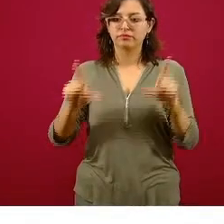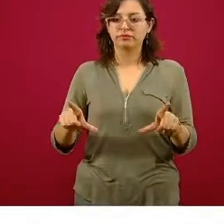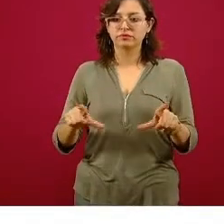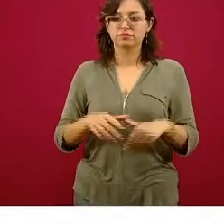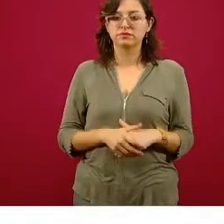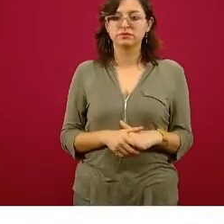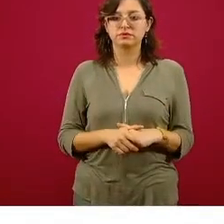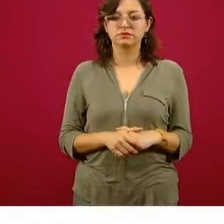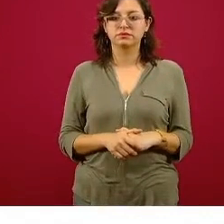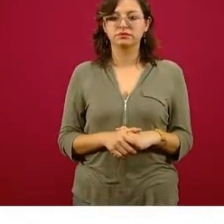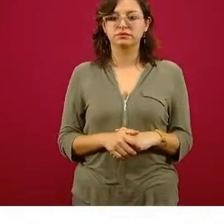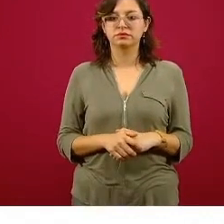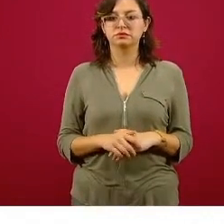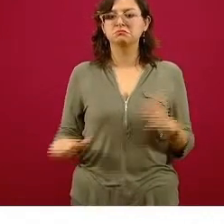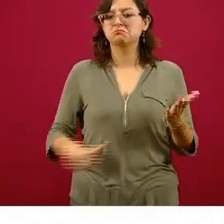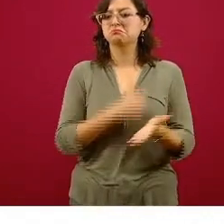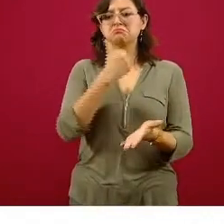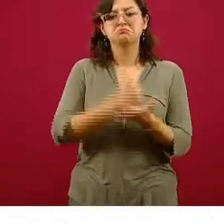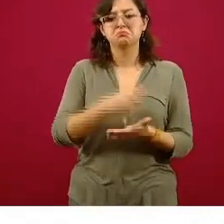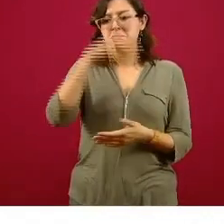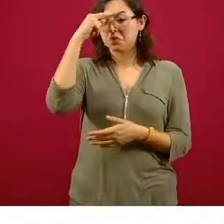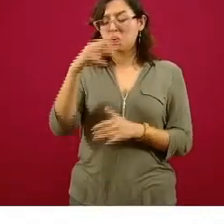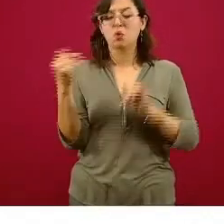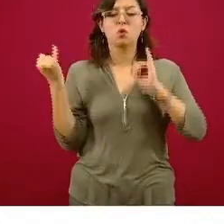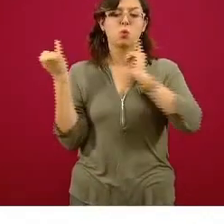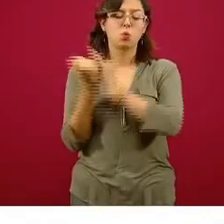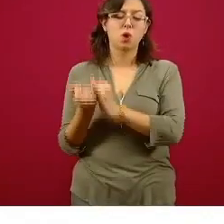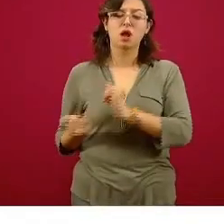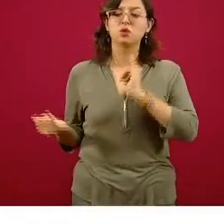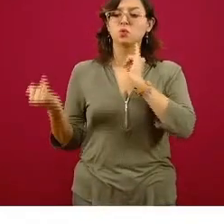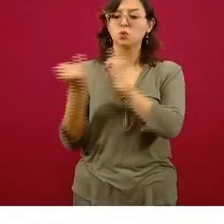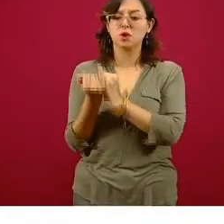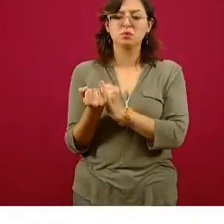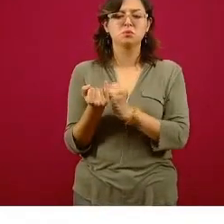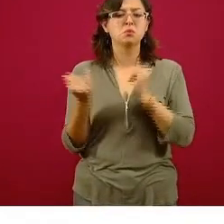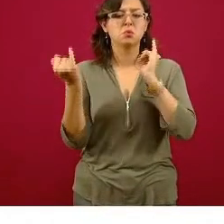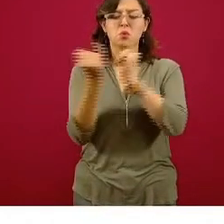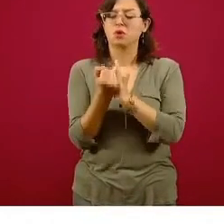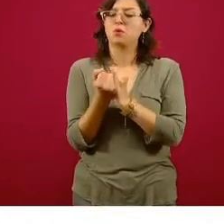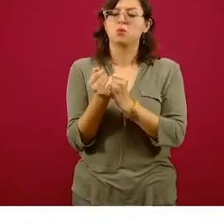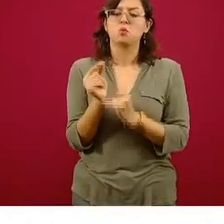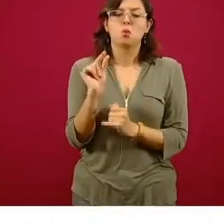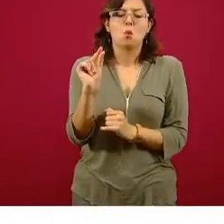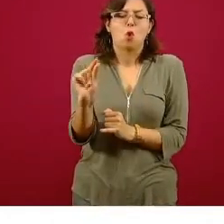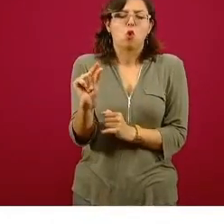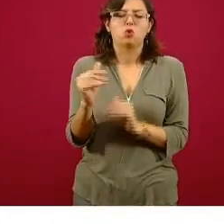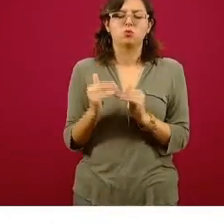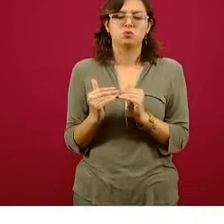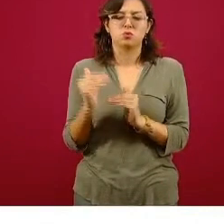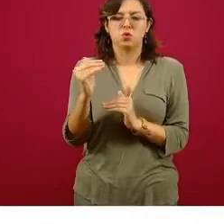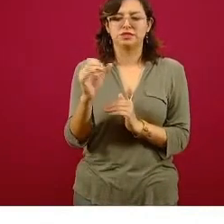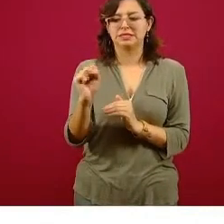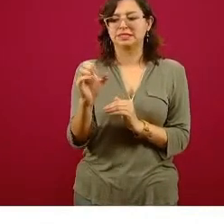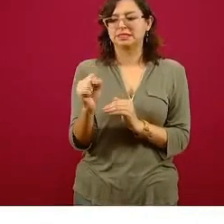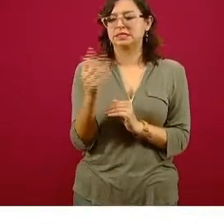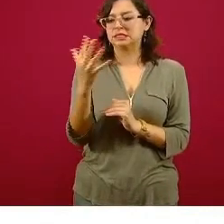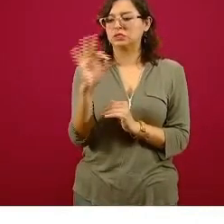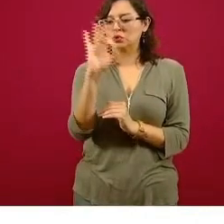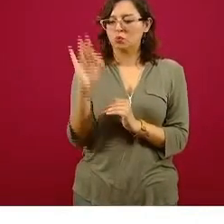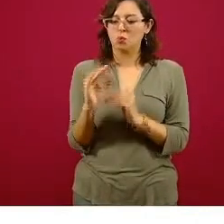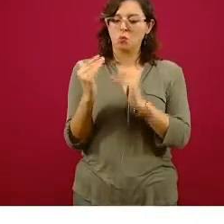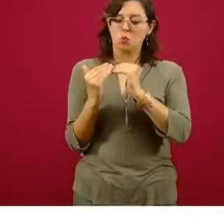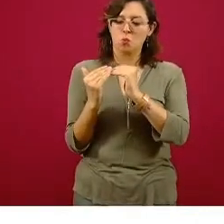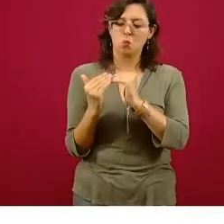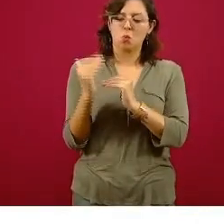Ciudad de México se mantiene también, aunque un poquito por encima del 65% que habíamos visto cómo se